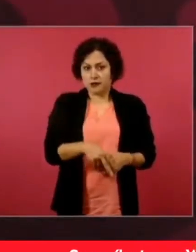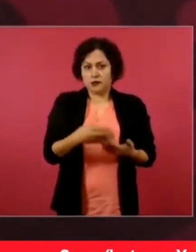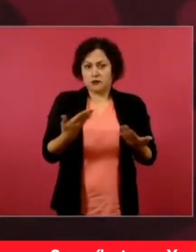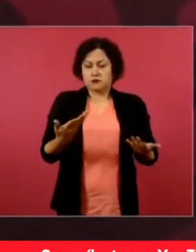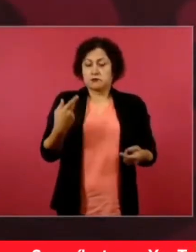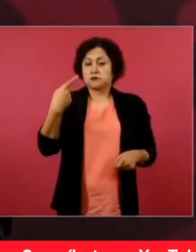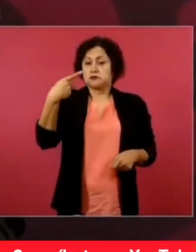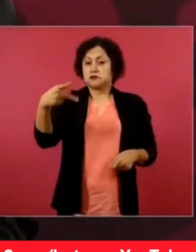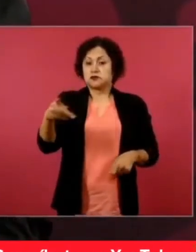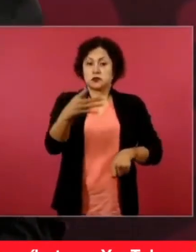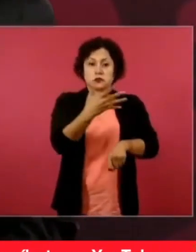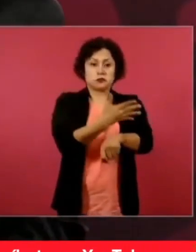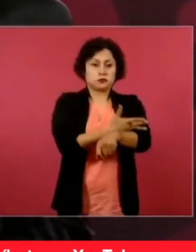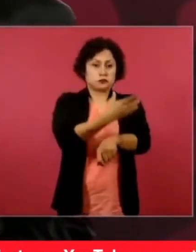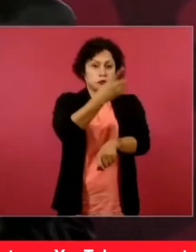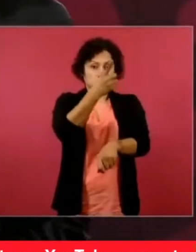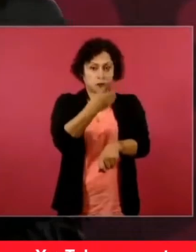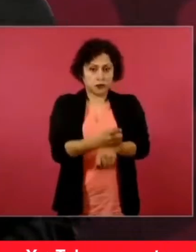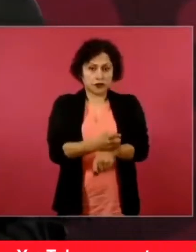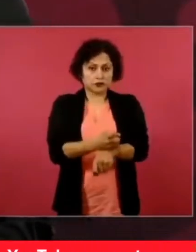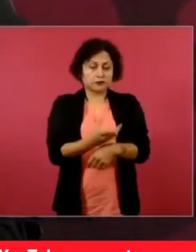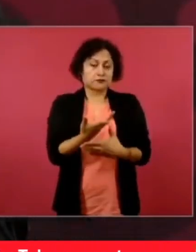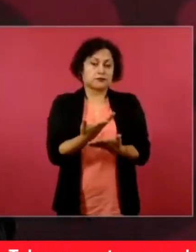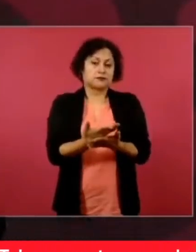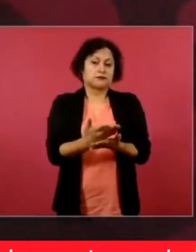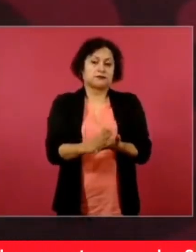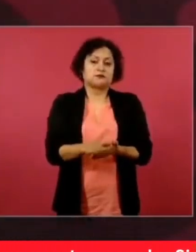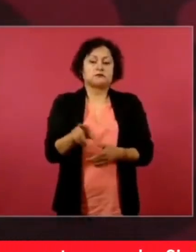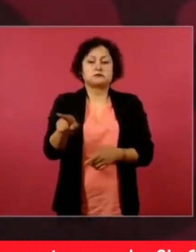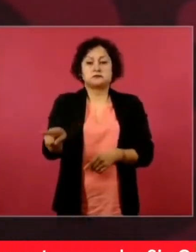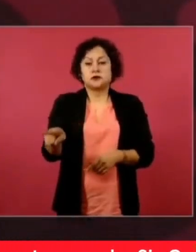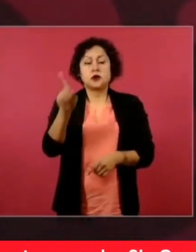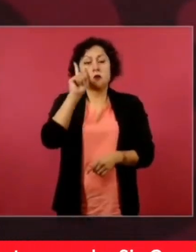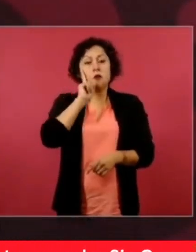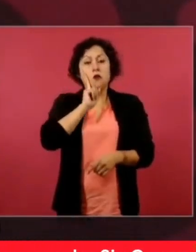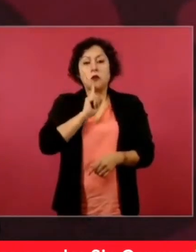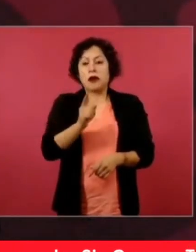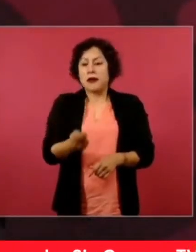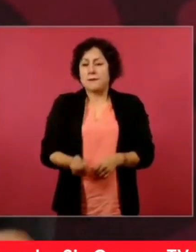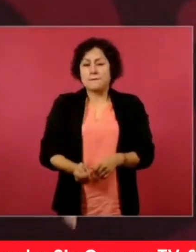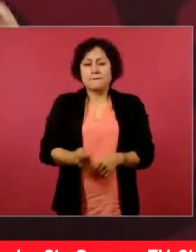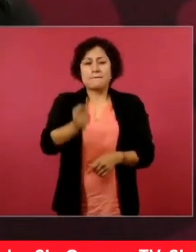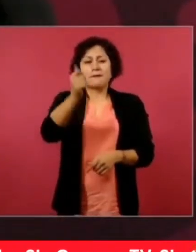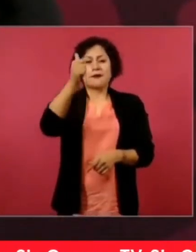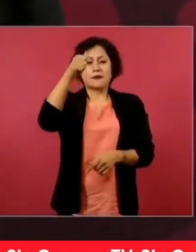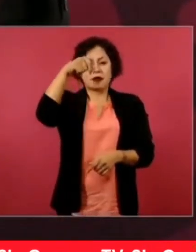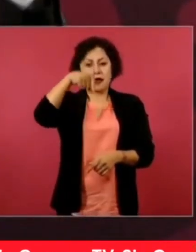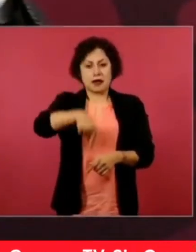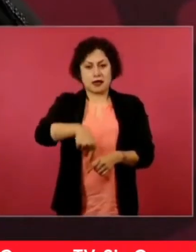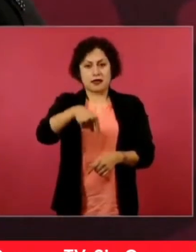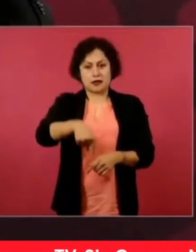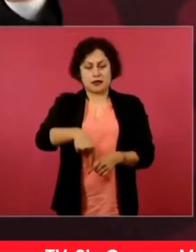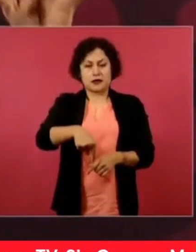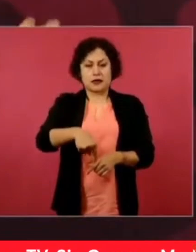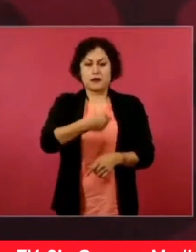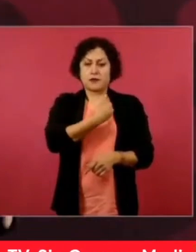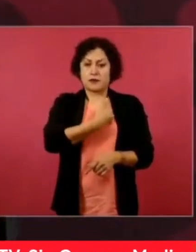y es la primera mujer que va a gobernar México. Es todo un acontecimiento